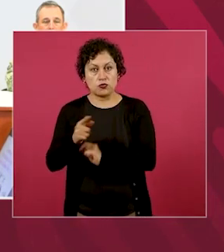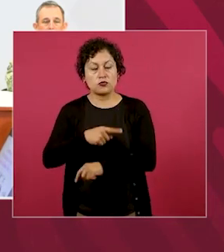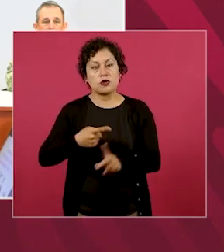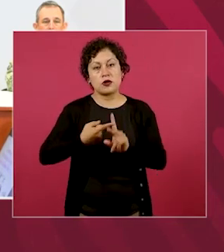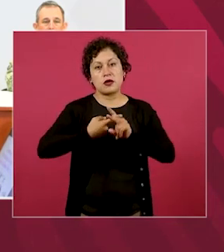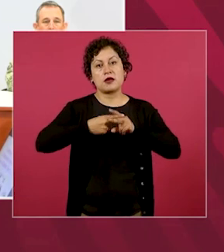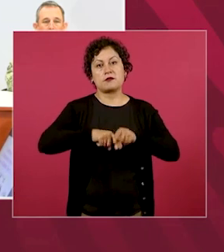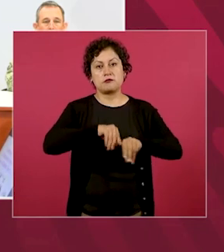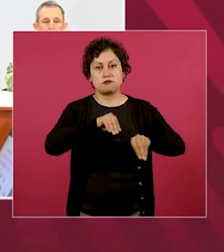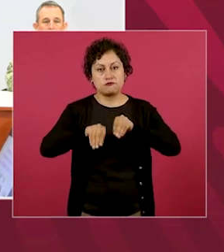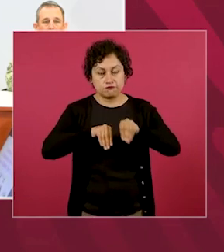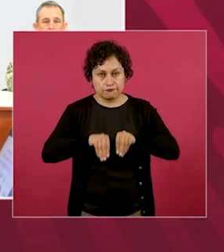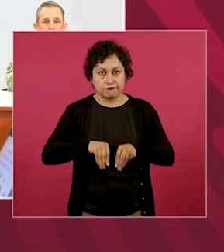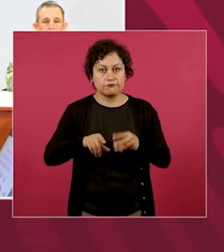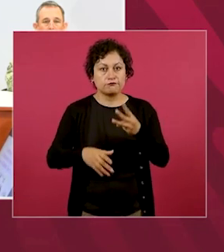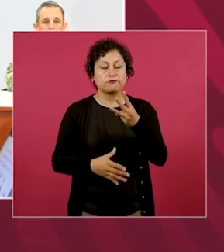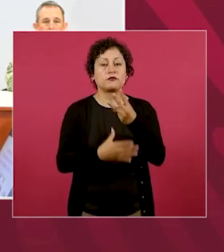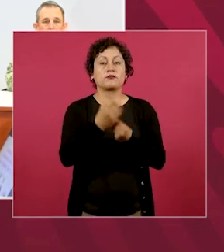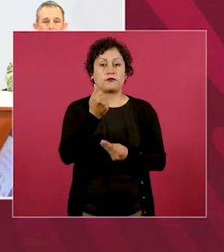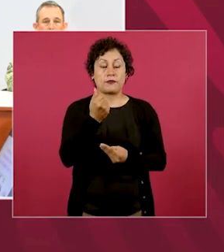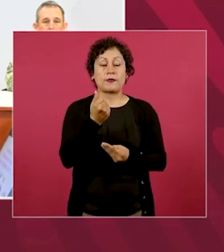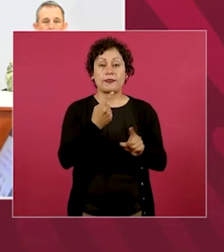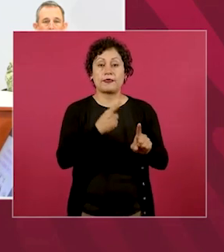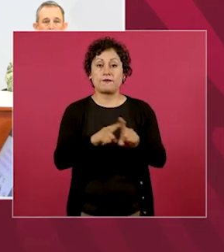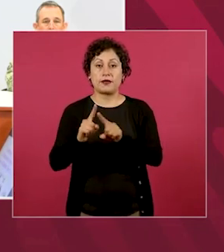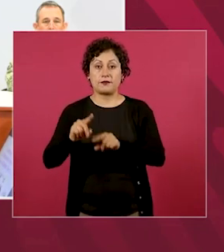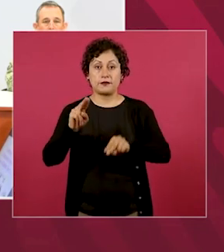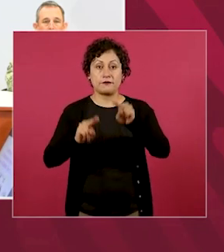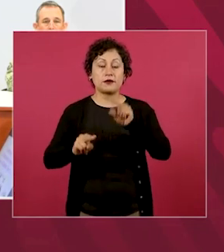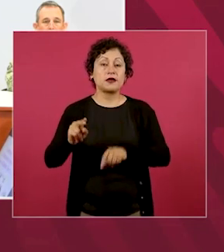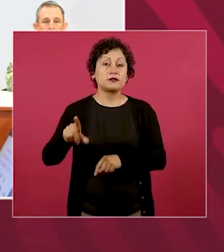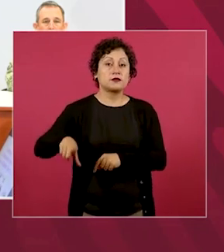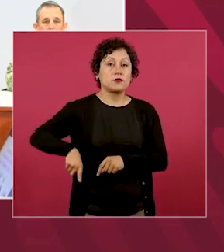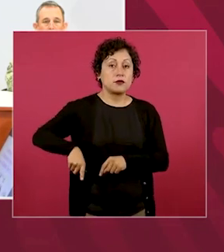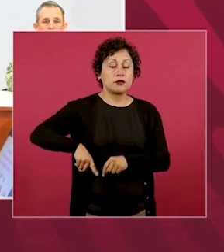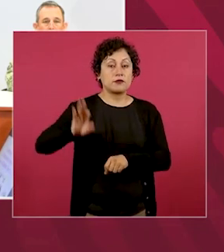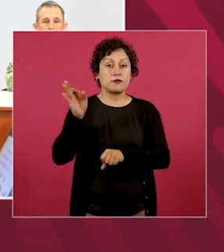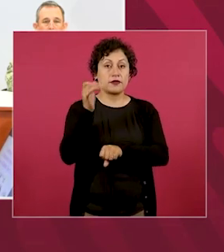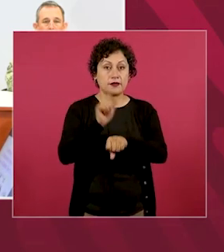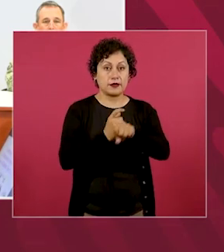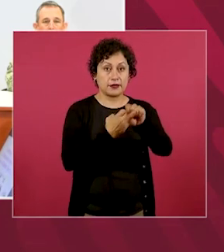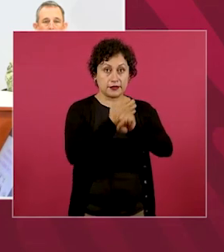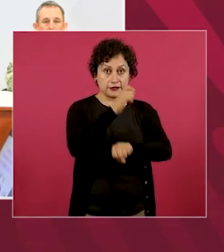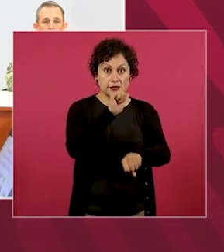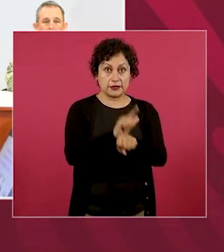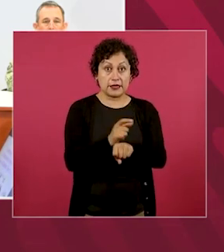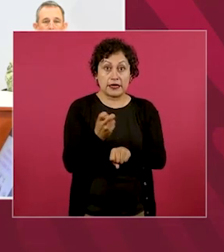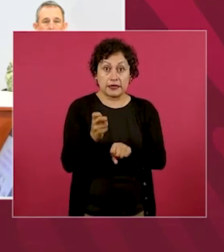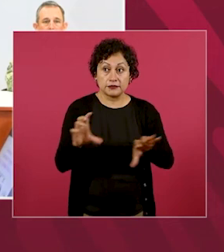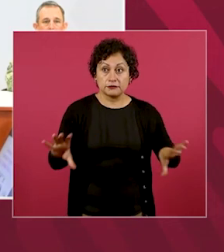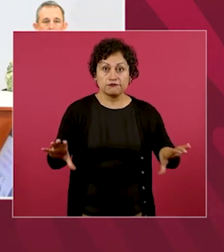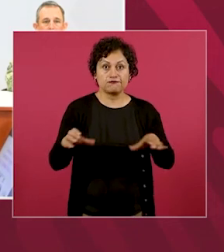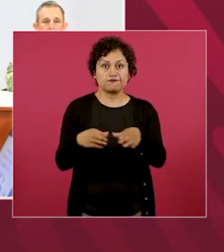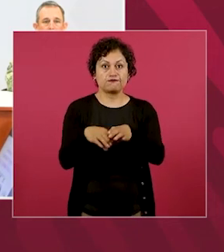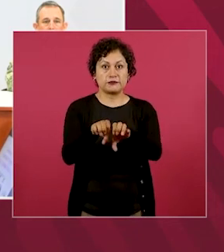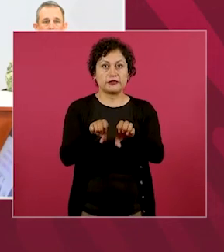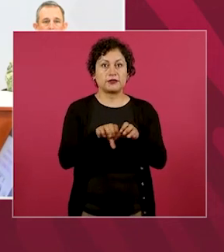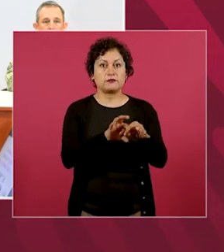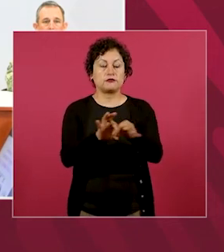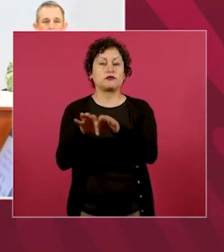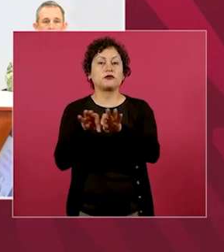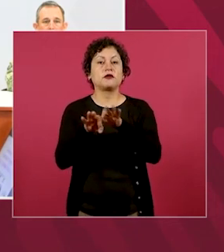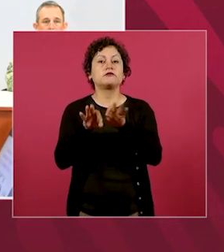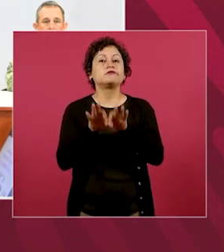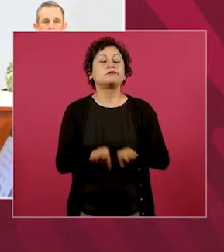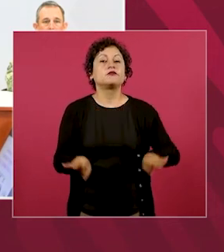los tres niveles de gobierno fueron muy relevantes desde la mañana del día de ayer, que encabezó la